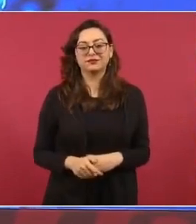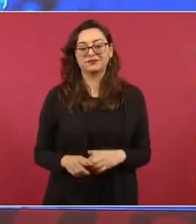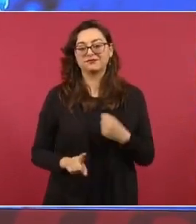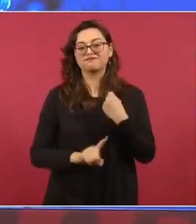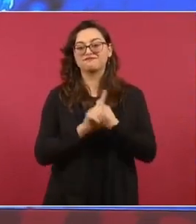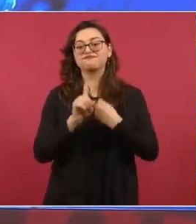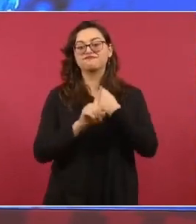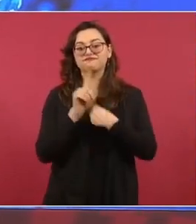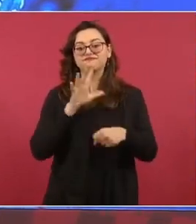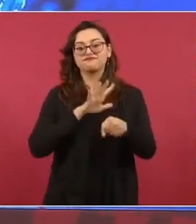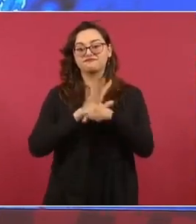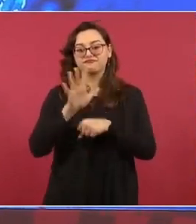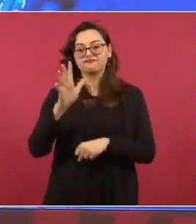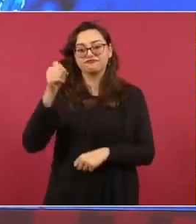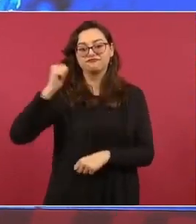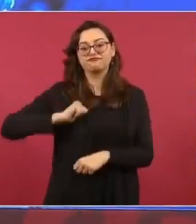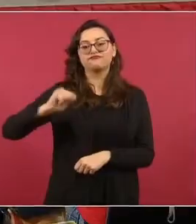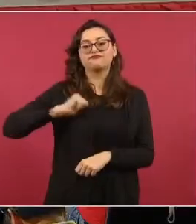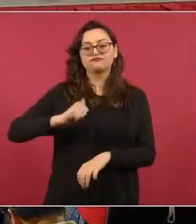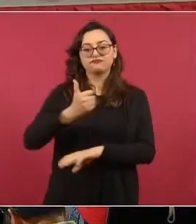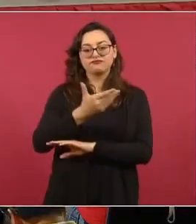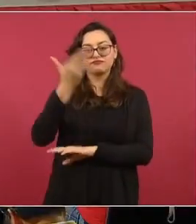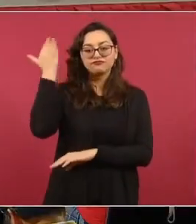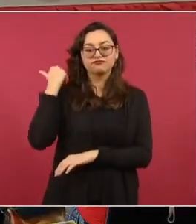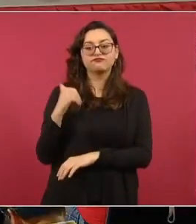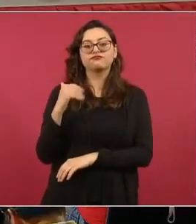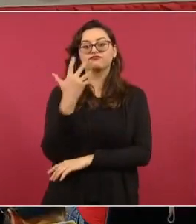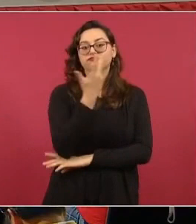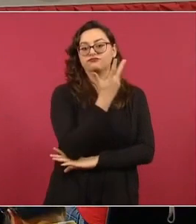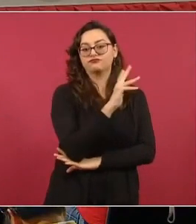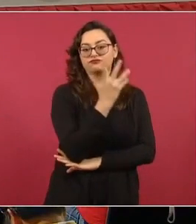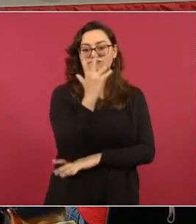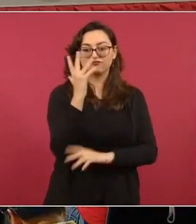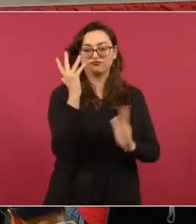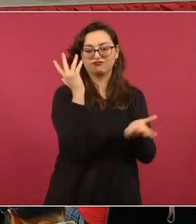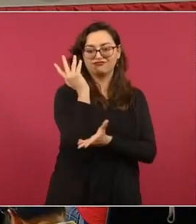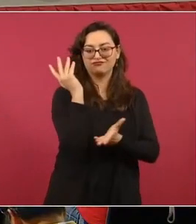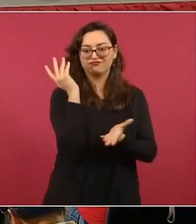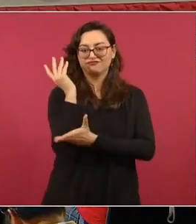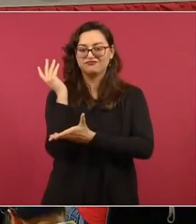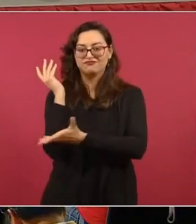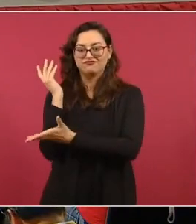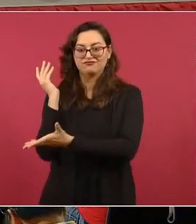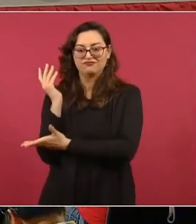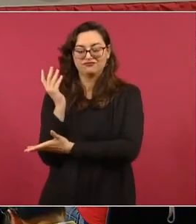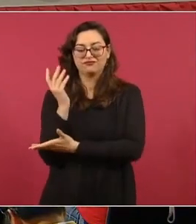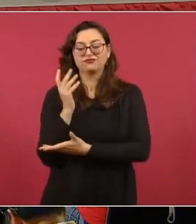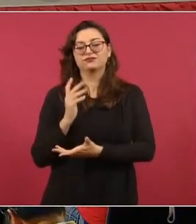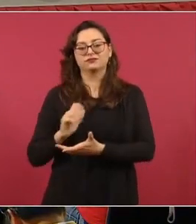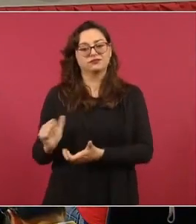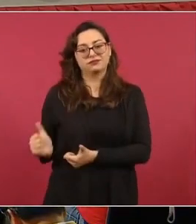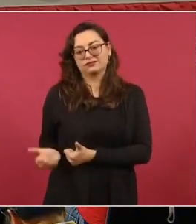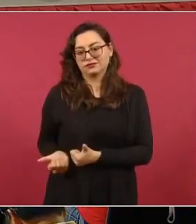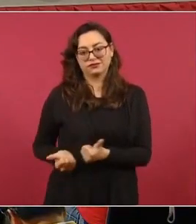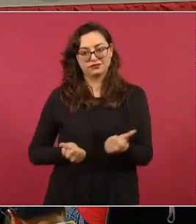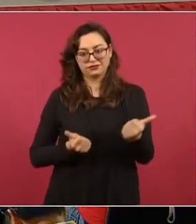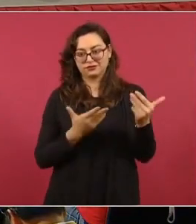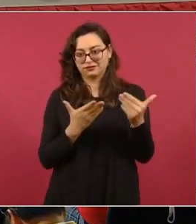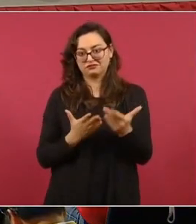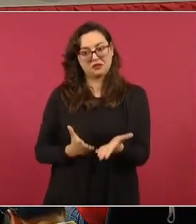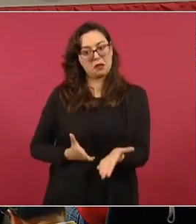por los que se dedicaban a las llamadas monterías, que explotaban la caoba y se